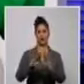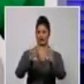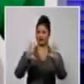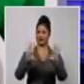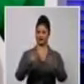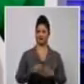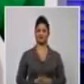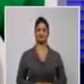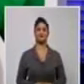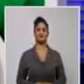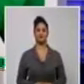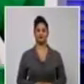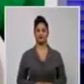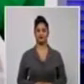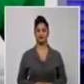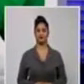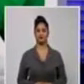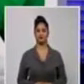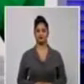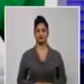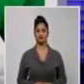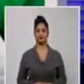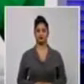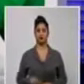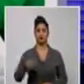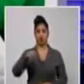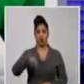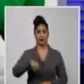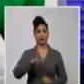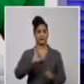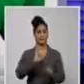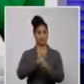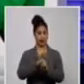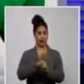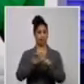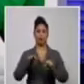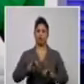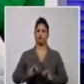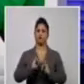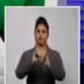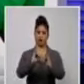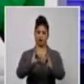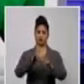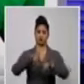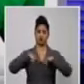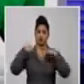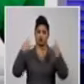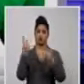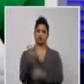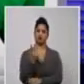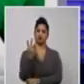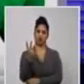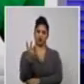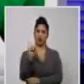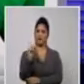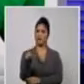Comenzamos el día dando la desagradable noticia de 2 personas que fallecieron con la COVID-19.